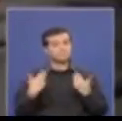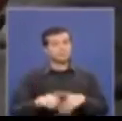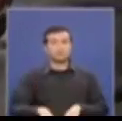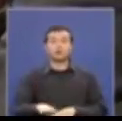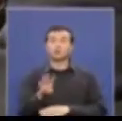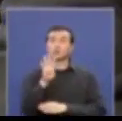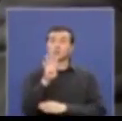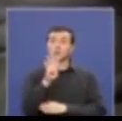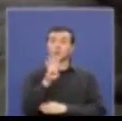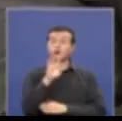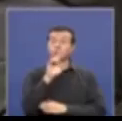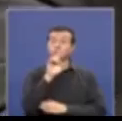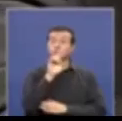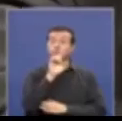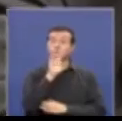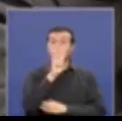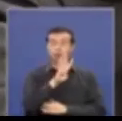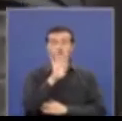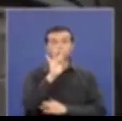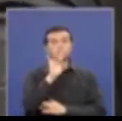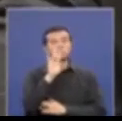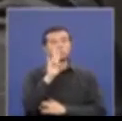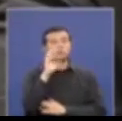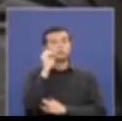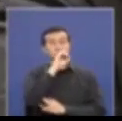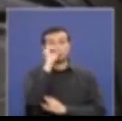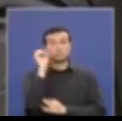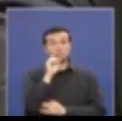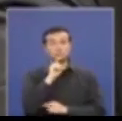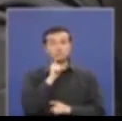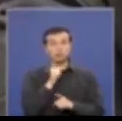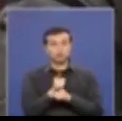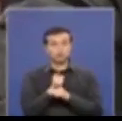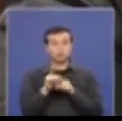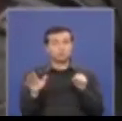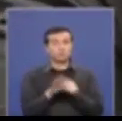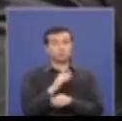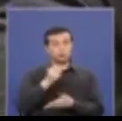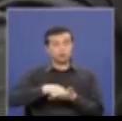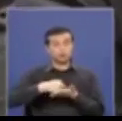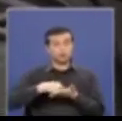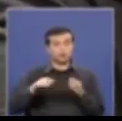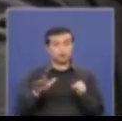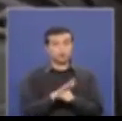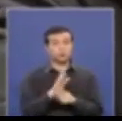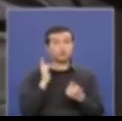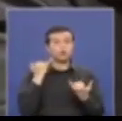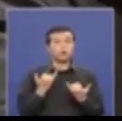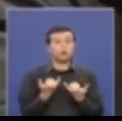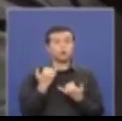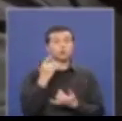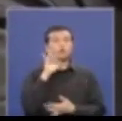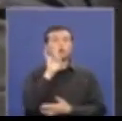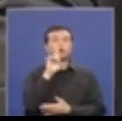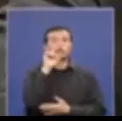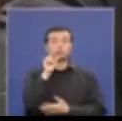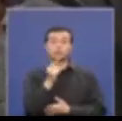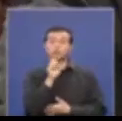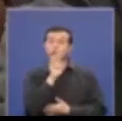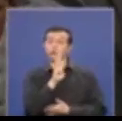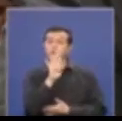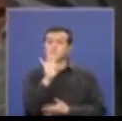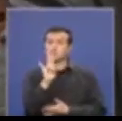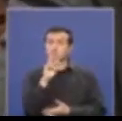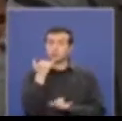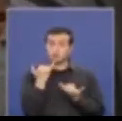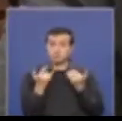pasaron del 487% de incumplimiento en relación al contrato total al 8.47. La ley me